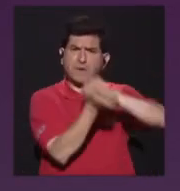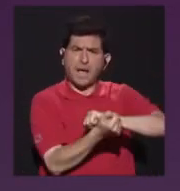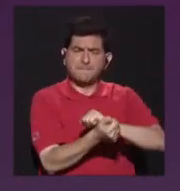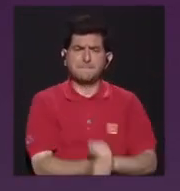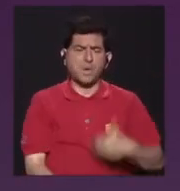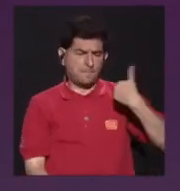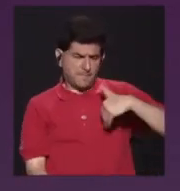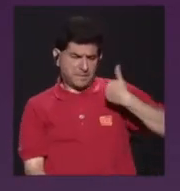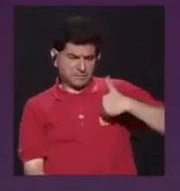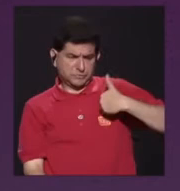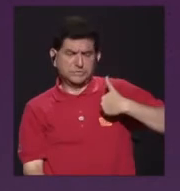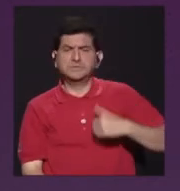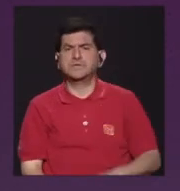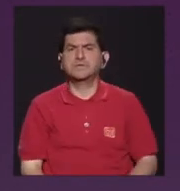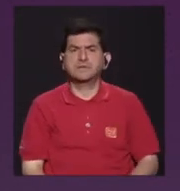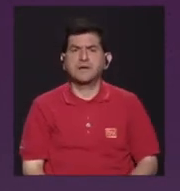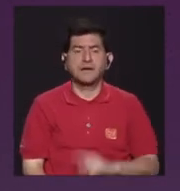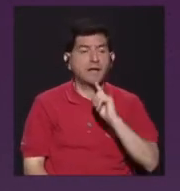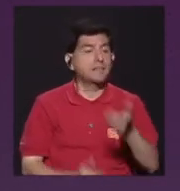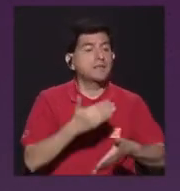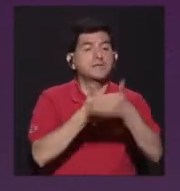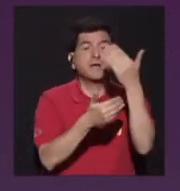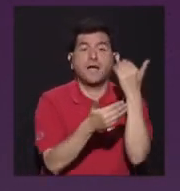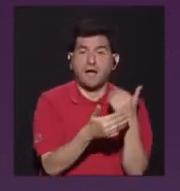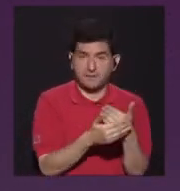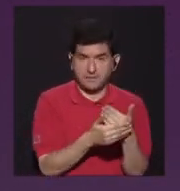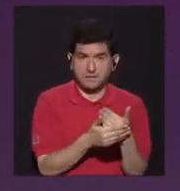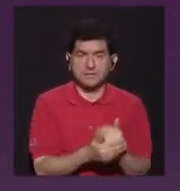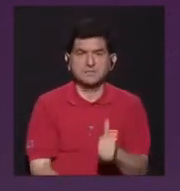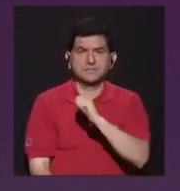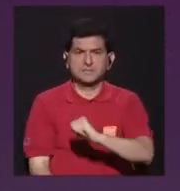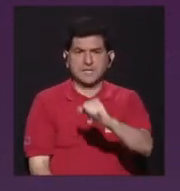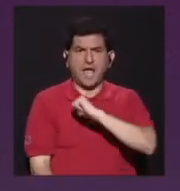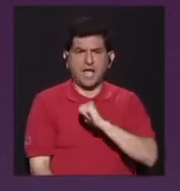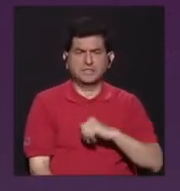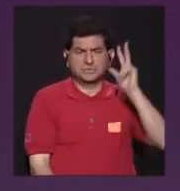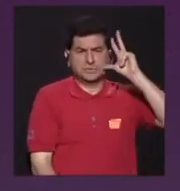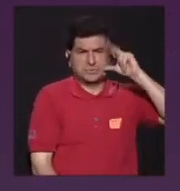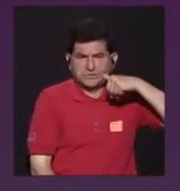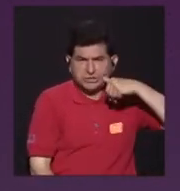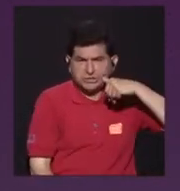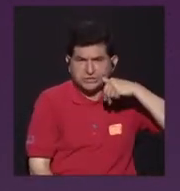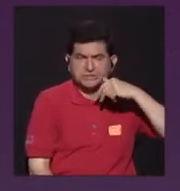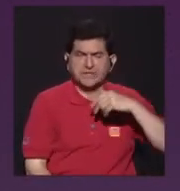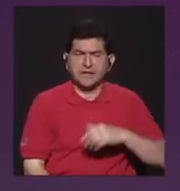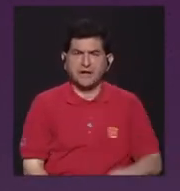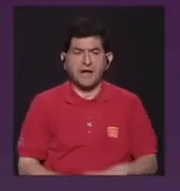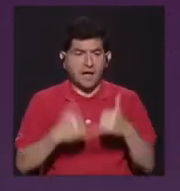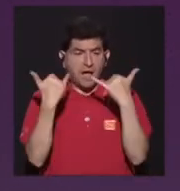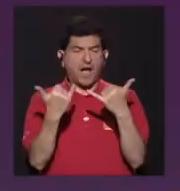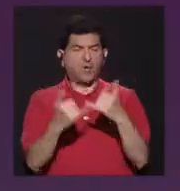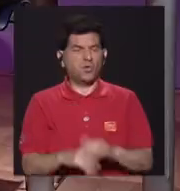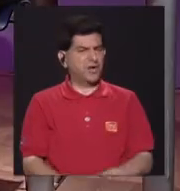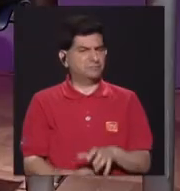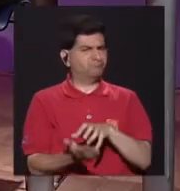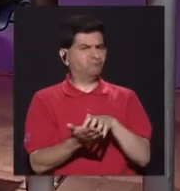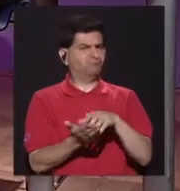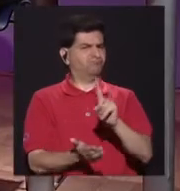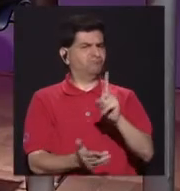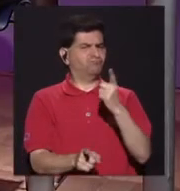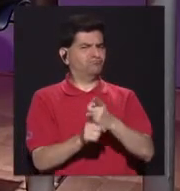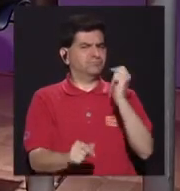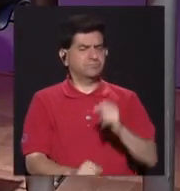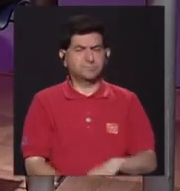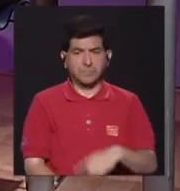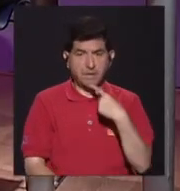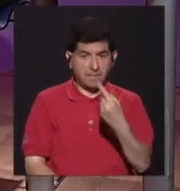las masculinidades. Por lo que decíamos antes, actitudes machistas ya ahora son cuestionadas. Por ejemplo, lo que